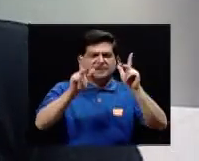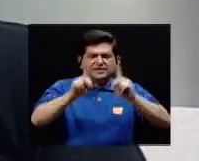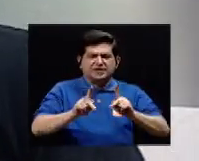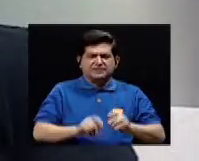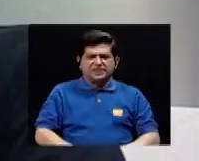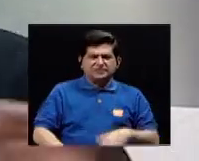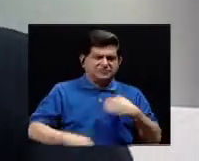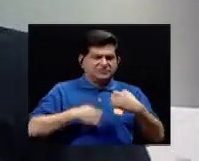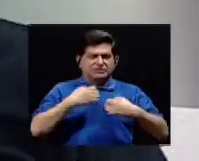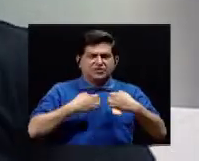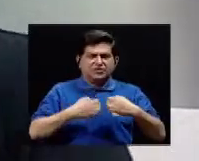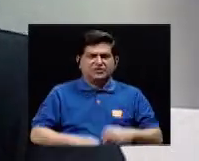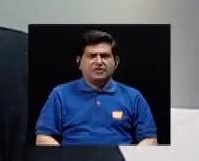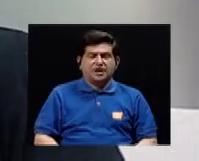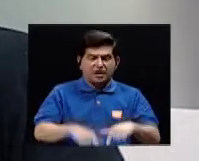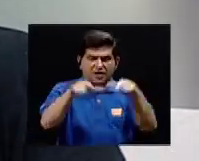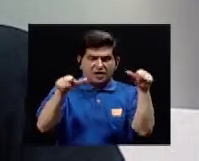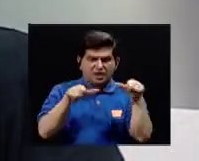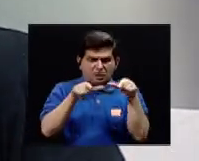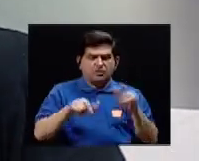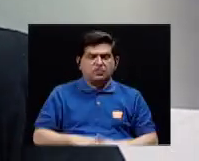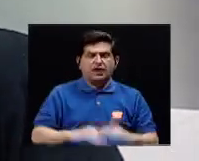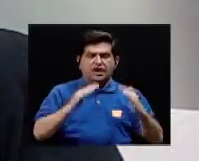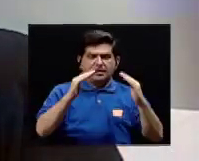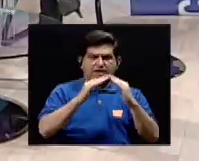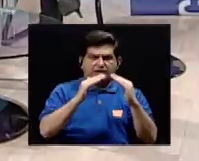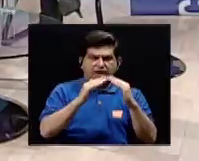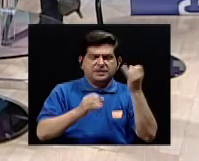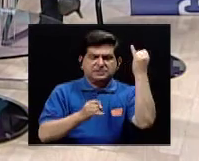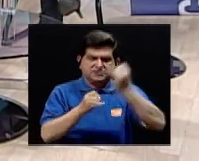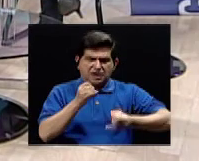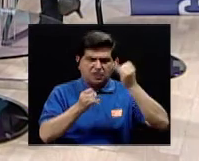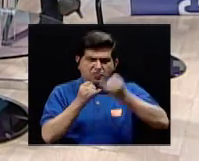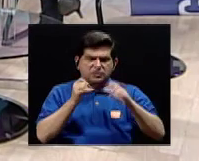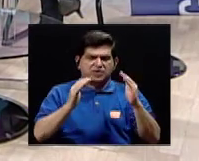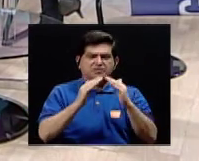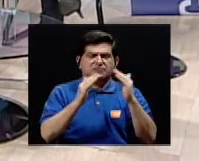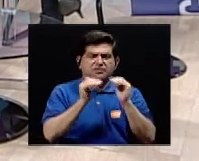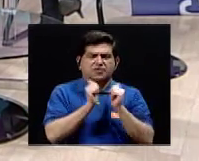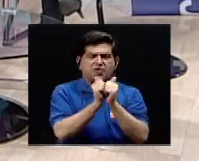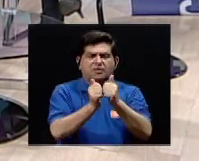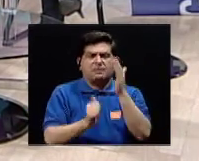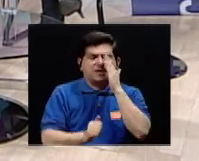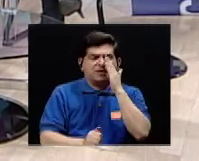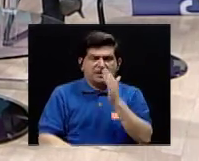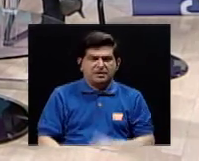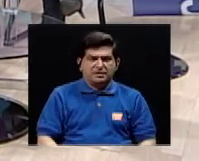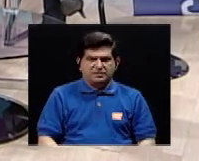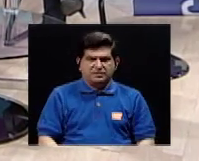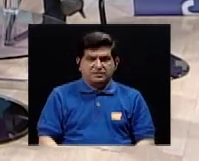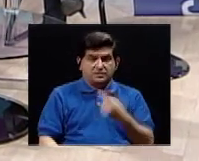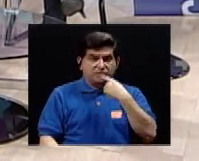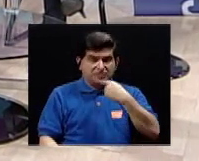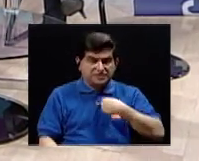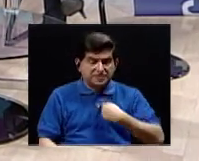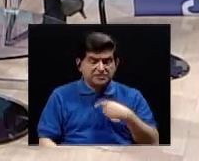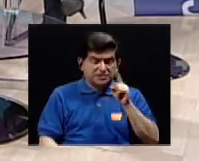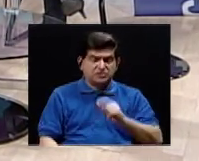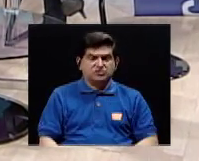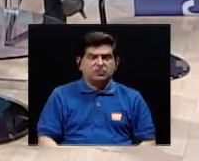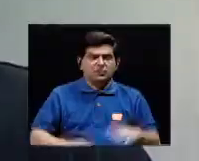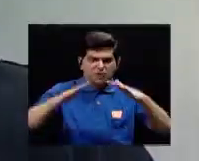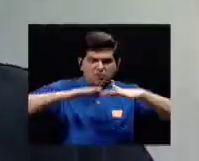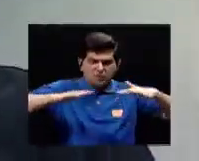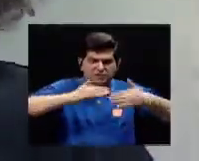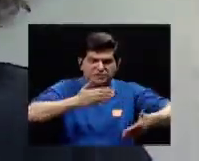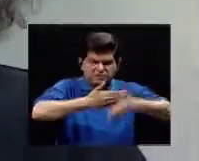en un personaje, ubicarlo, por ejemplo, en un lugar como decir la casa, la última casa donde vivió con la mamá. O sea, me estás hablando de un plano